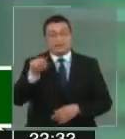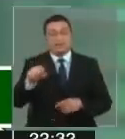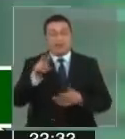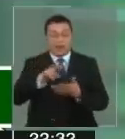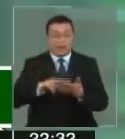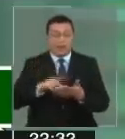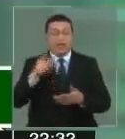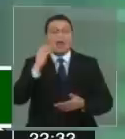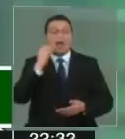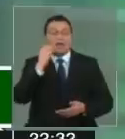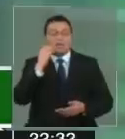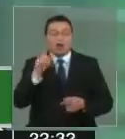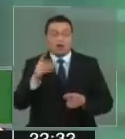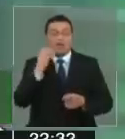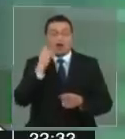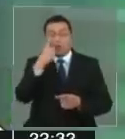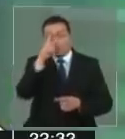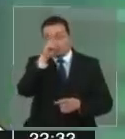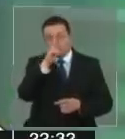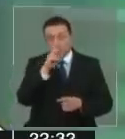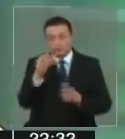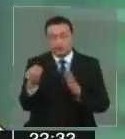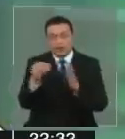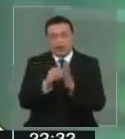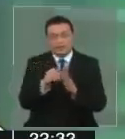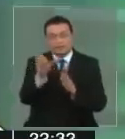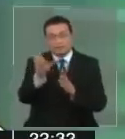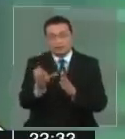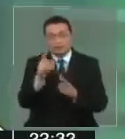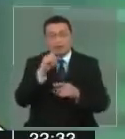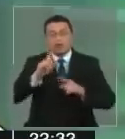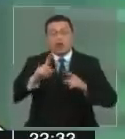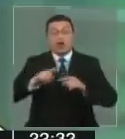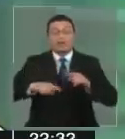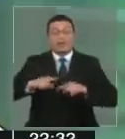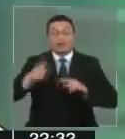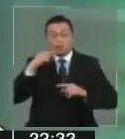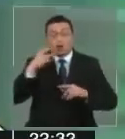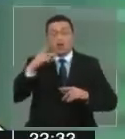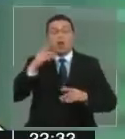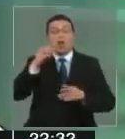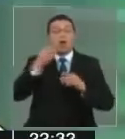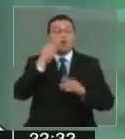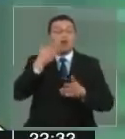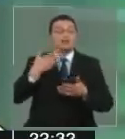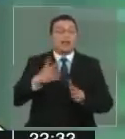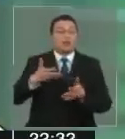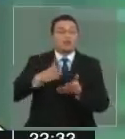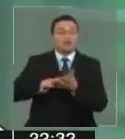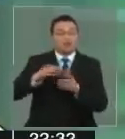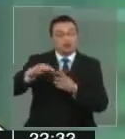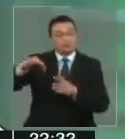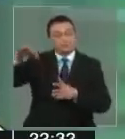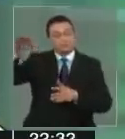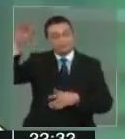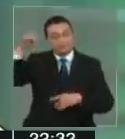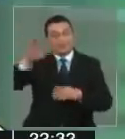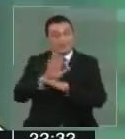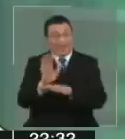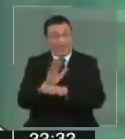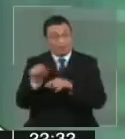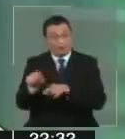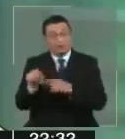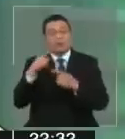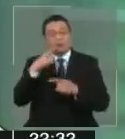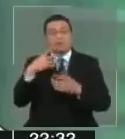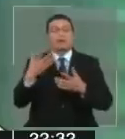abuelo. El abuelo es un personaje en Colibrí que no está en la tierra, es un abuelo que ya se fue, pero que todo el tiempo